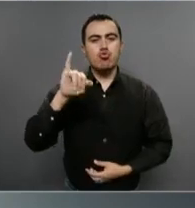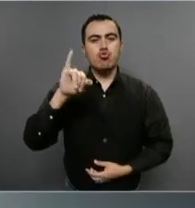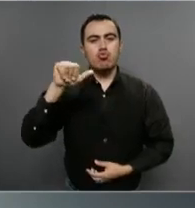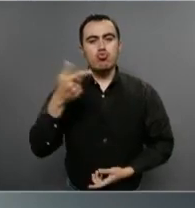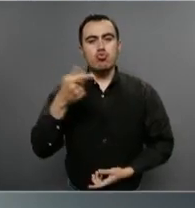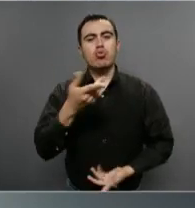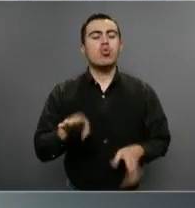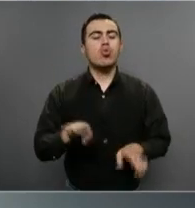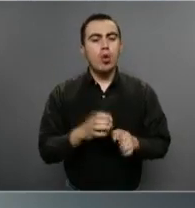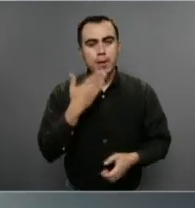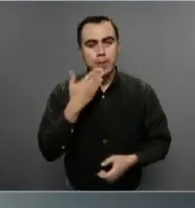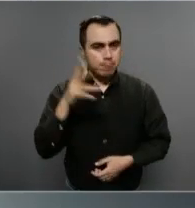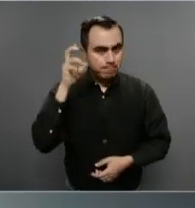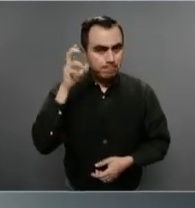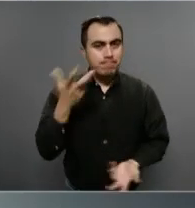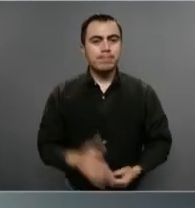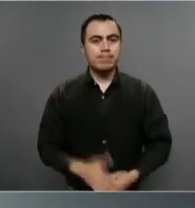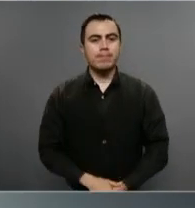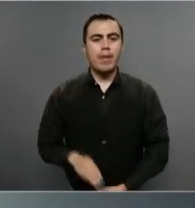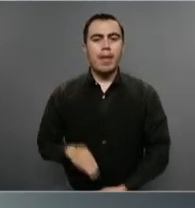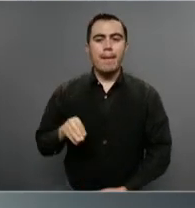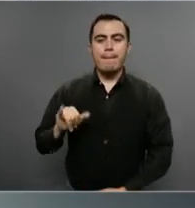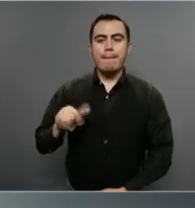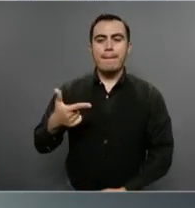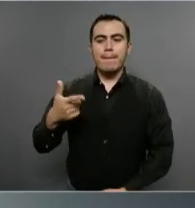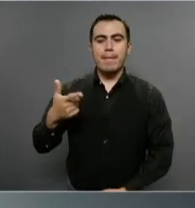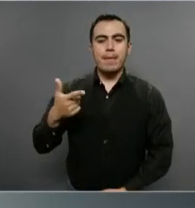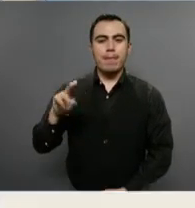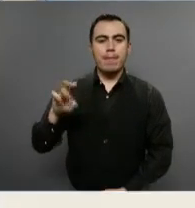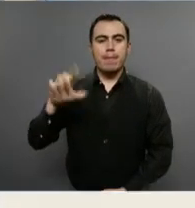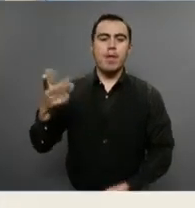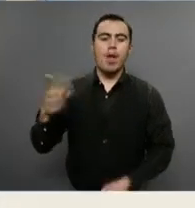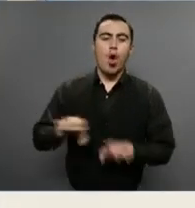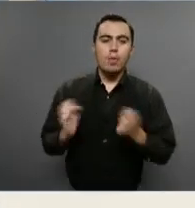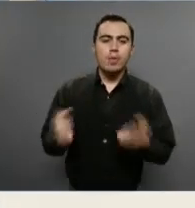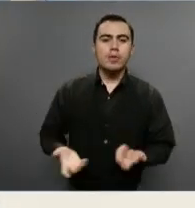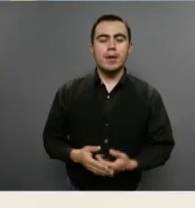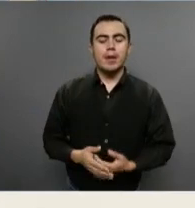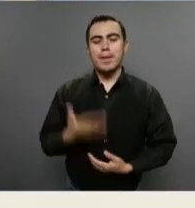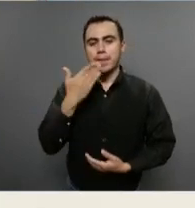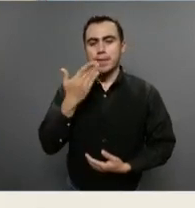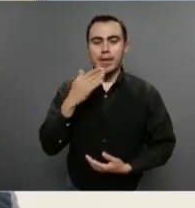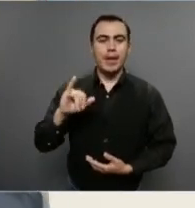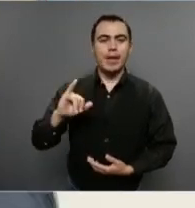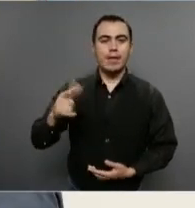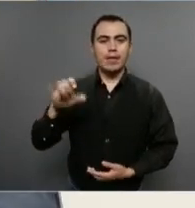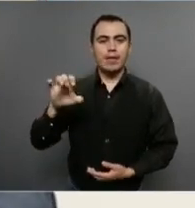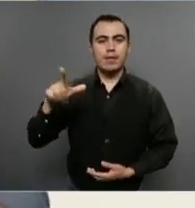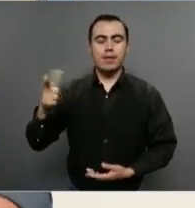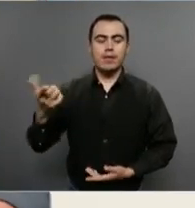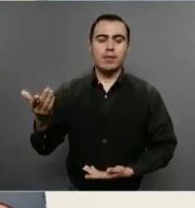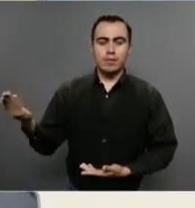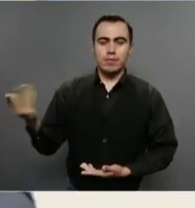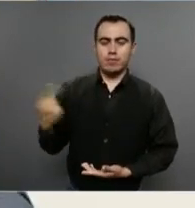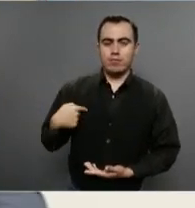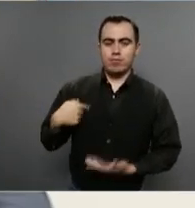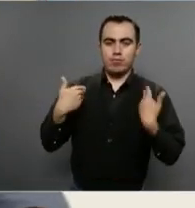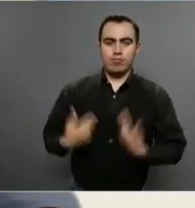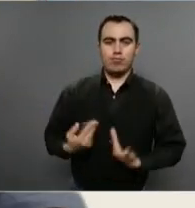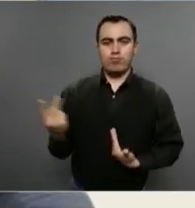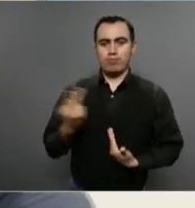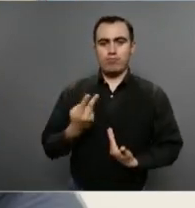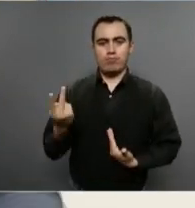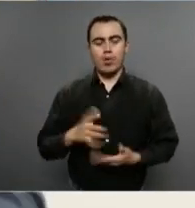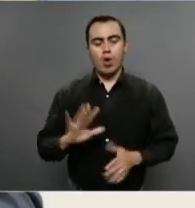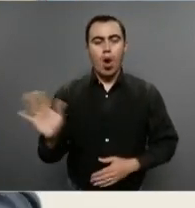Miguel, ¿cómo estás? Hola, Luis. Estamos aquí, Ixchel Cisneros y tu servidor. Sí, qué gusto saludarles